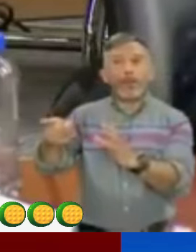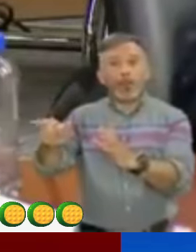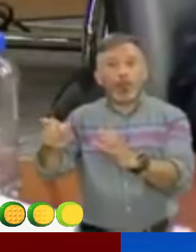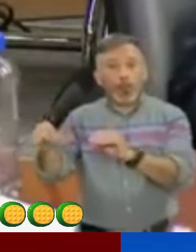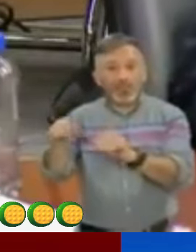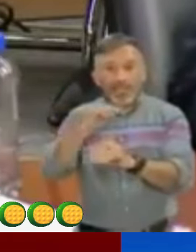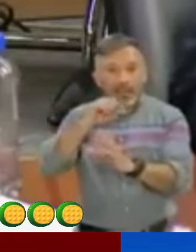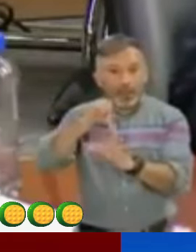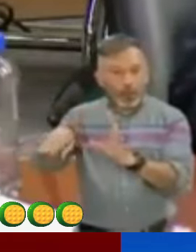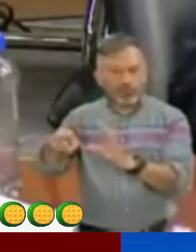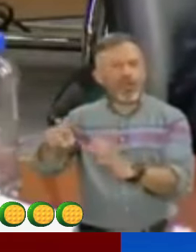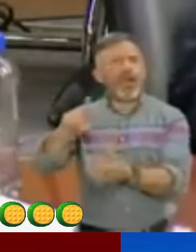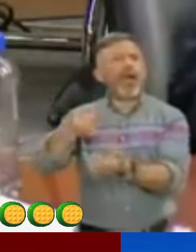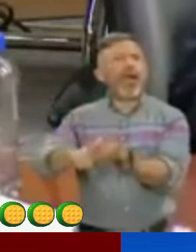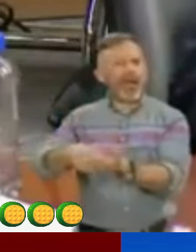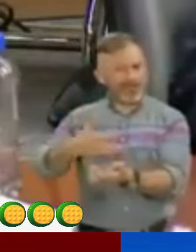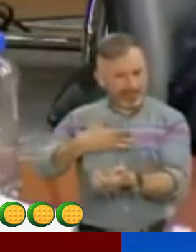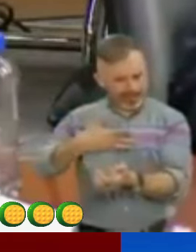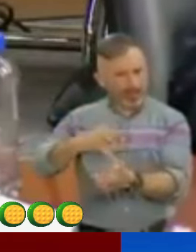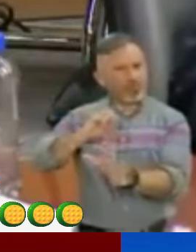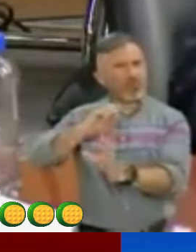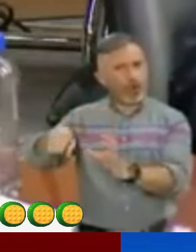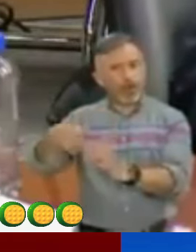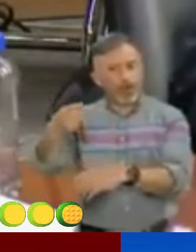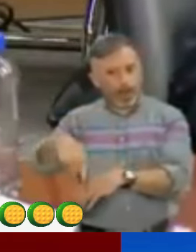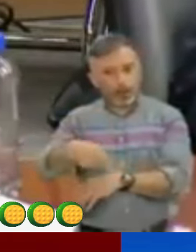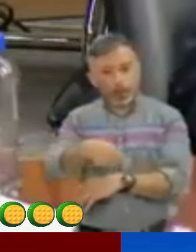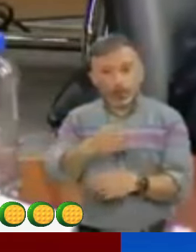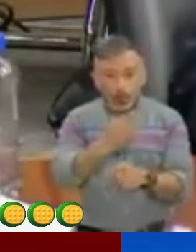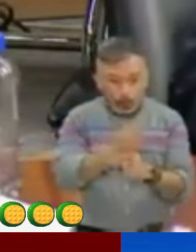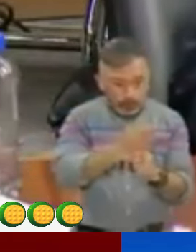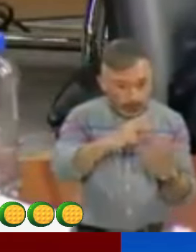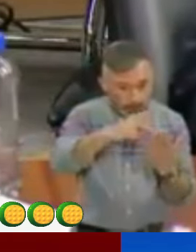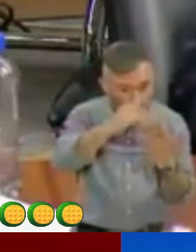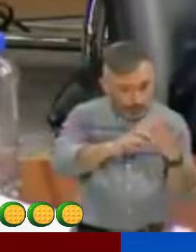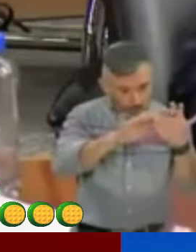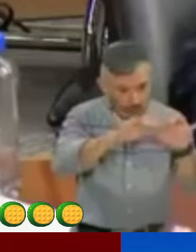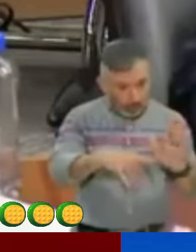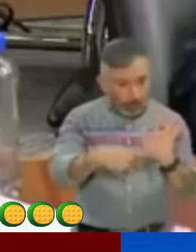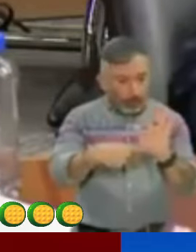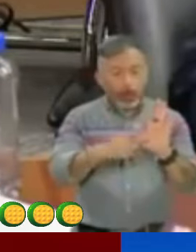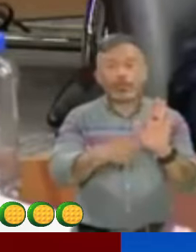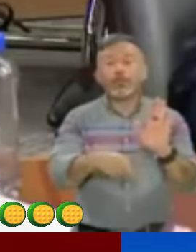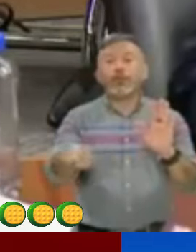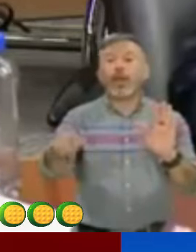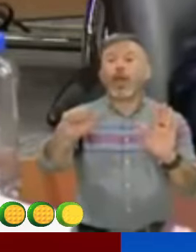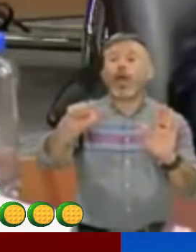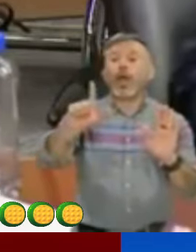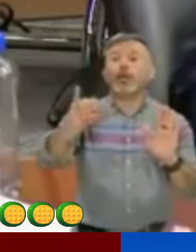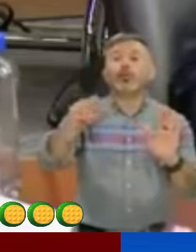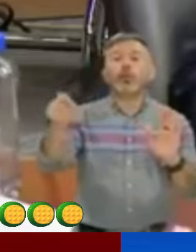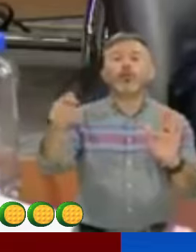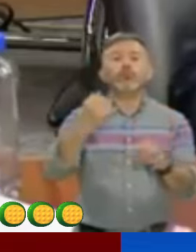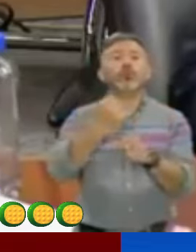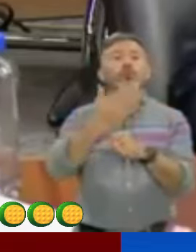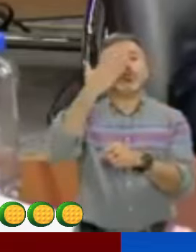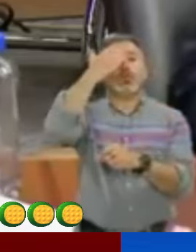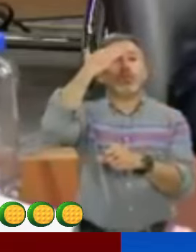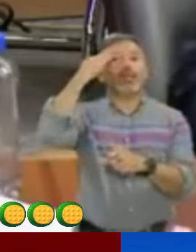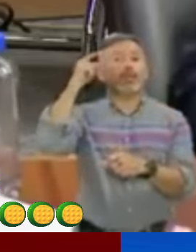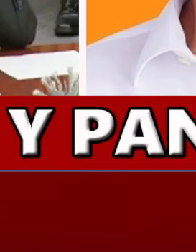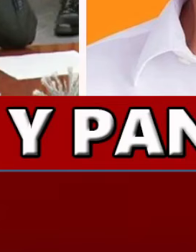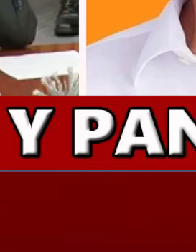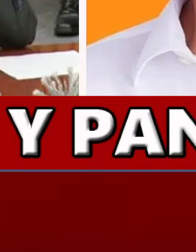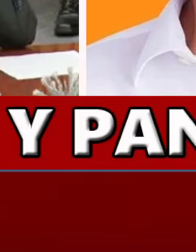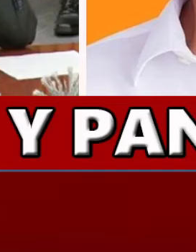se dio. Lo que este proyecto exhibe no es la inocencia de Alito, sino la gran corrupción con la que